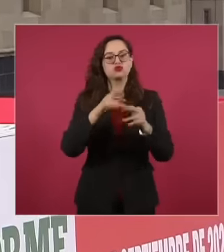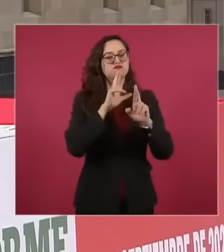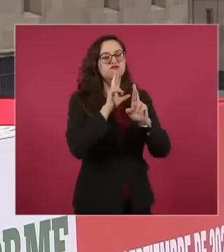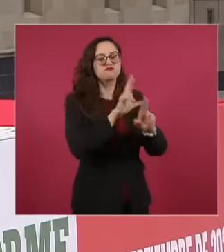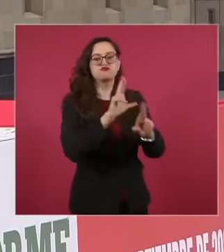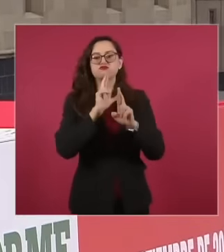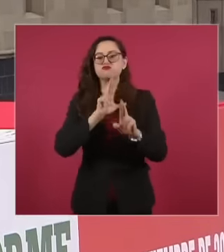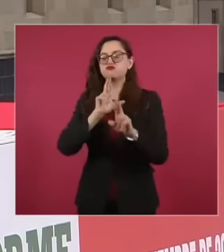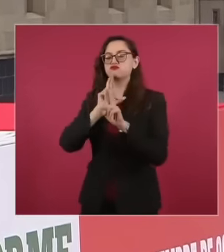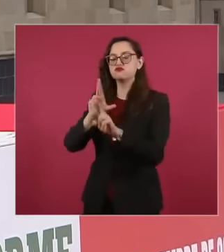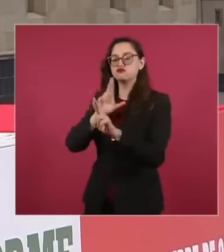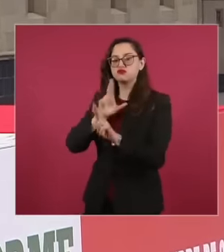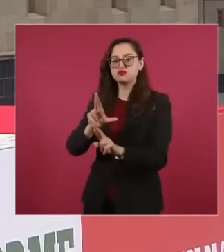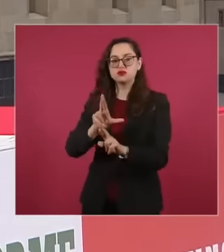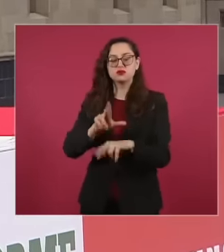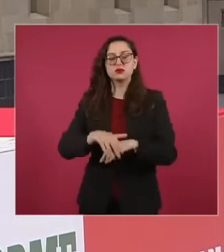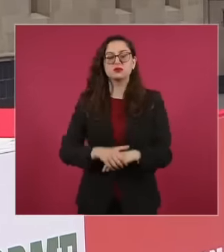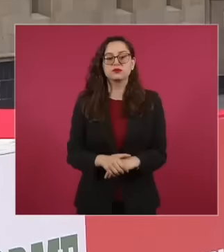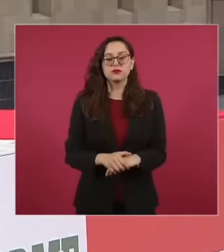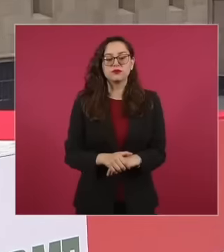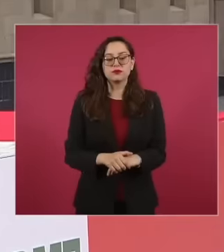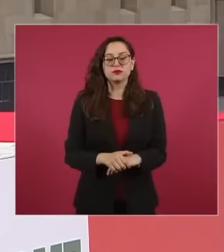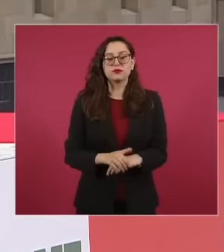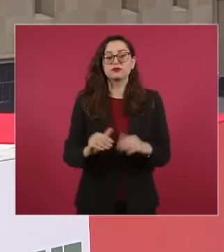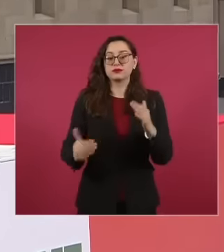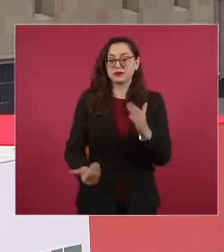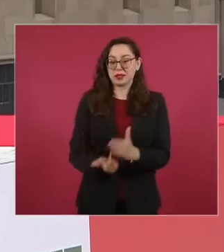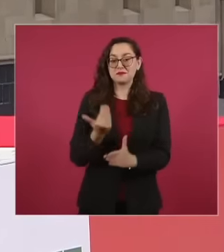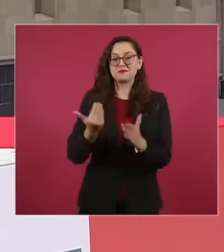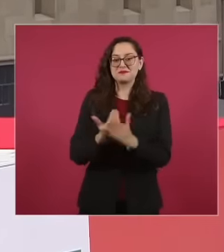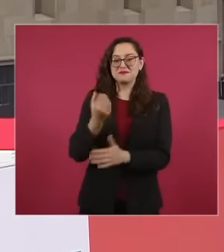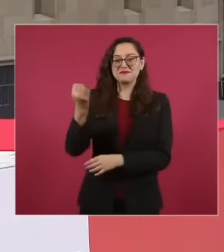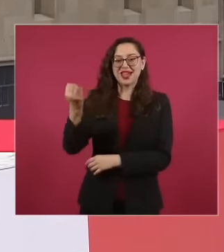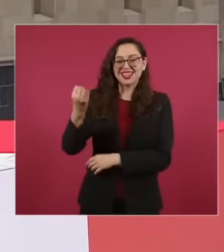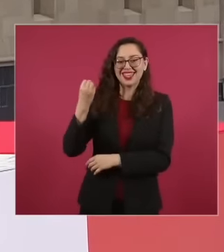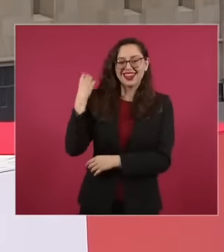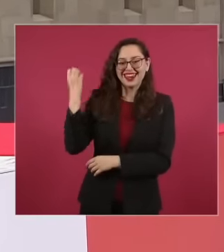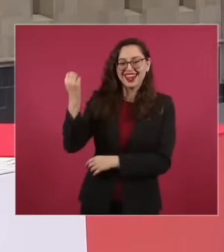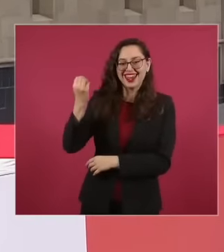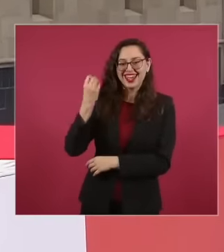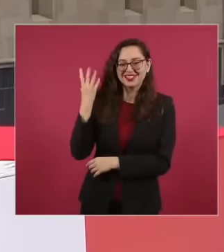una conferencia de prensa, la mañanera.